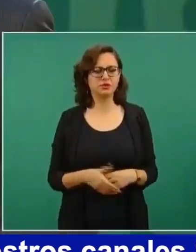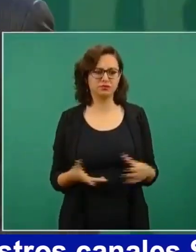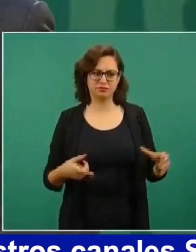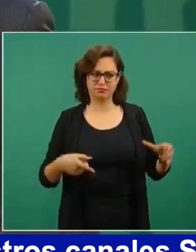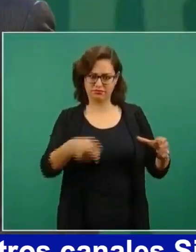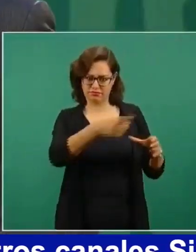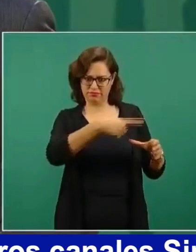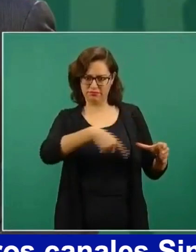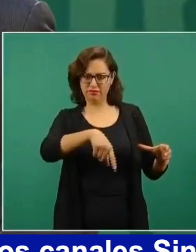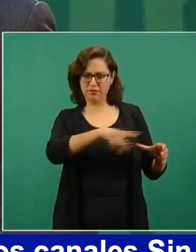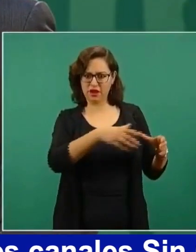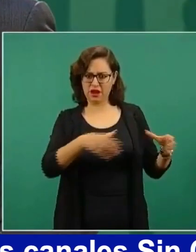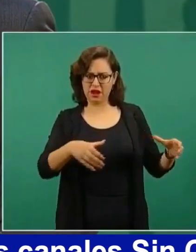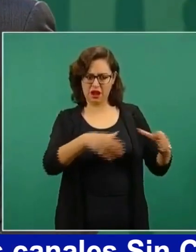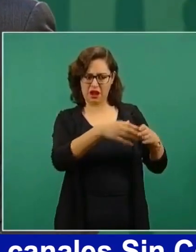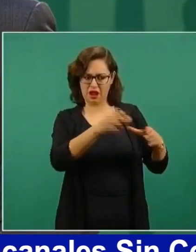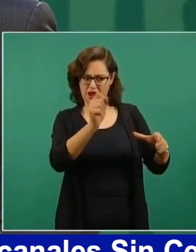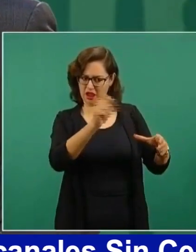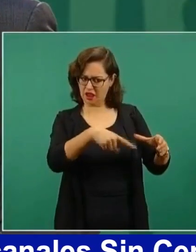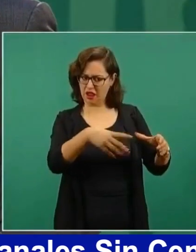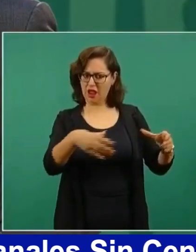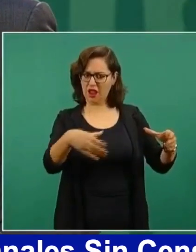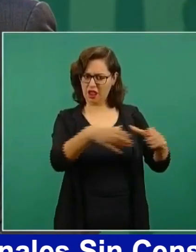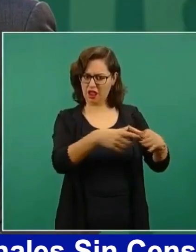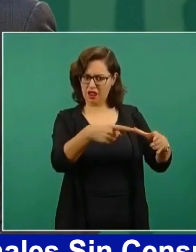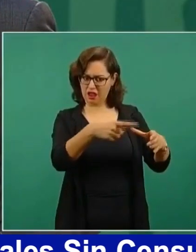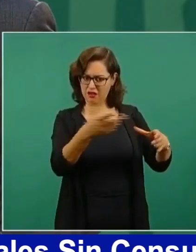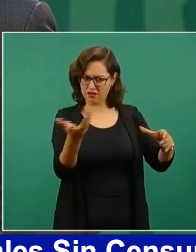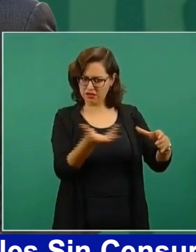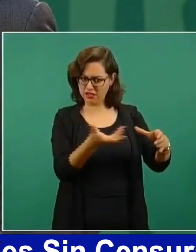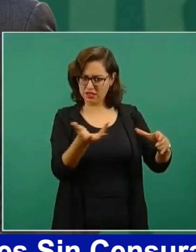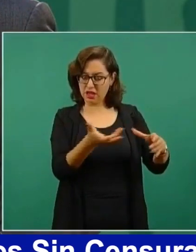además de querernos culpar,